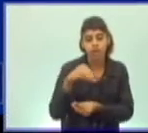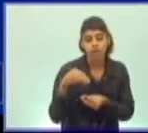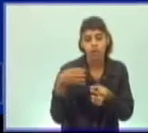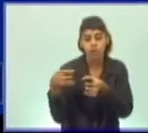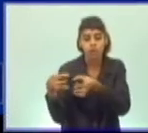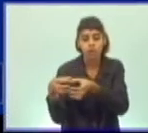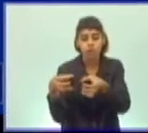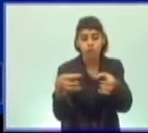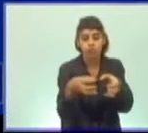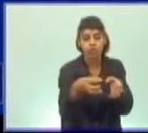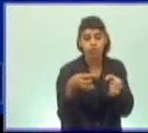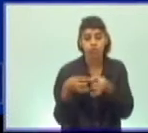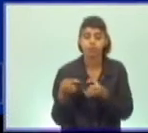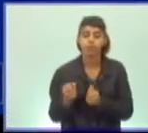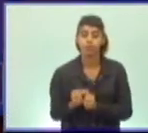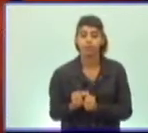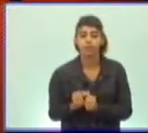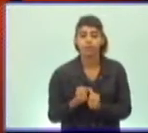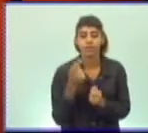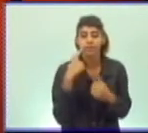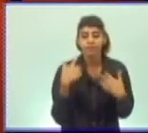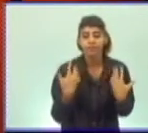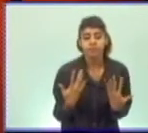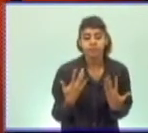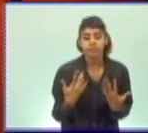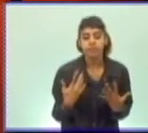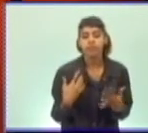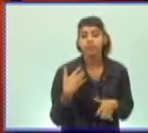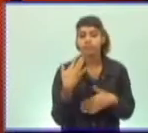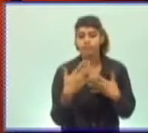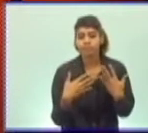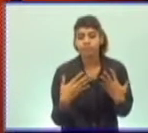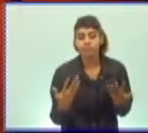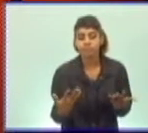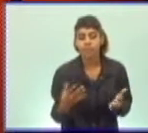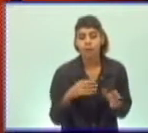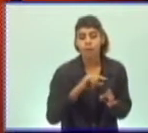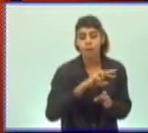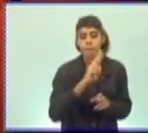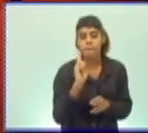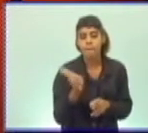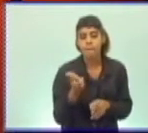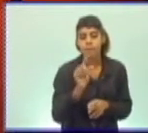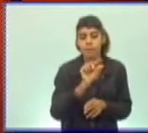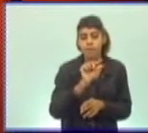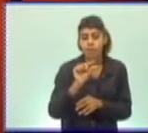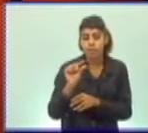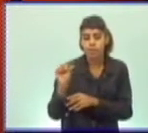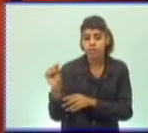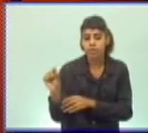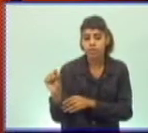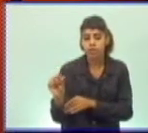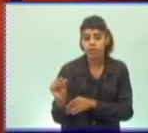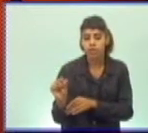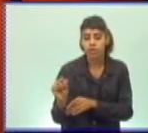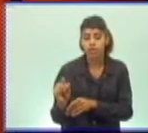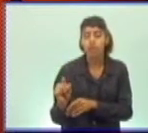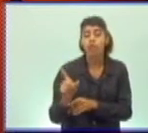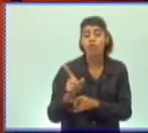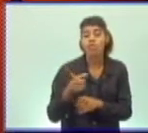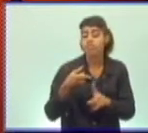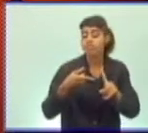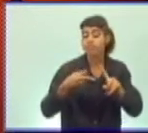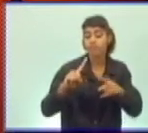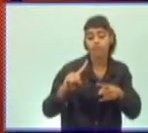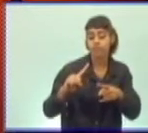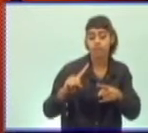el número atómico. Ahora bien, ¿qué ocurre en un periodo? Recuerden que en un periodo ocurre lo contrario al grupo.